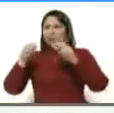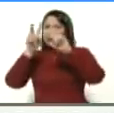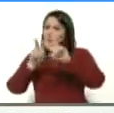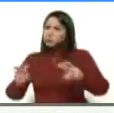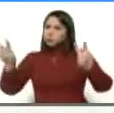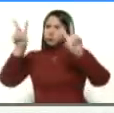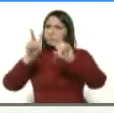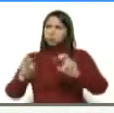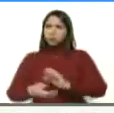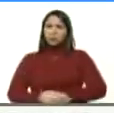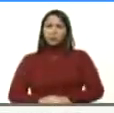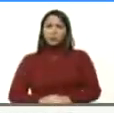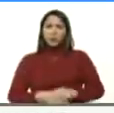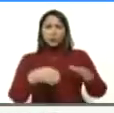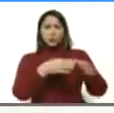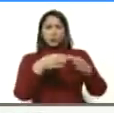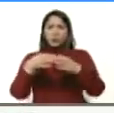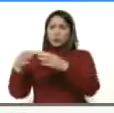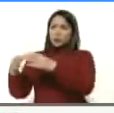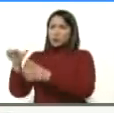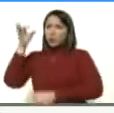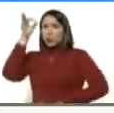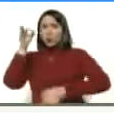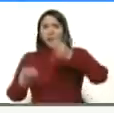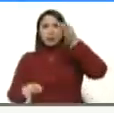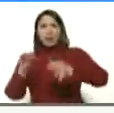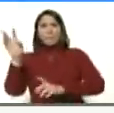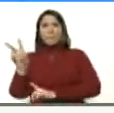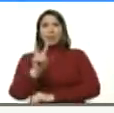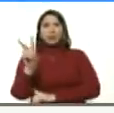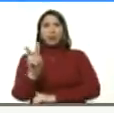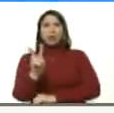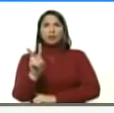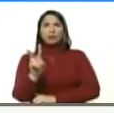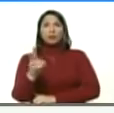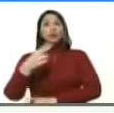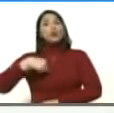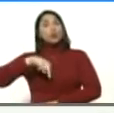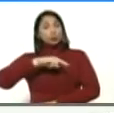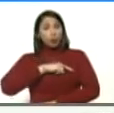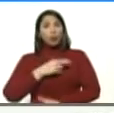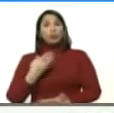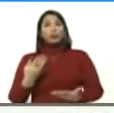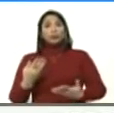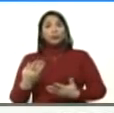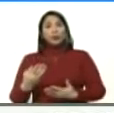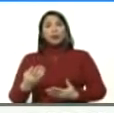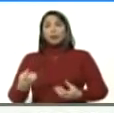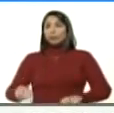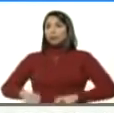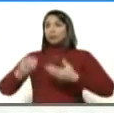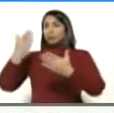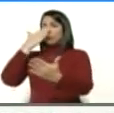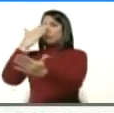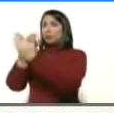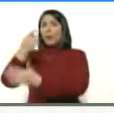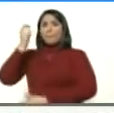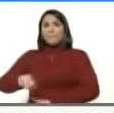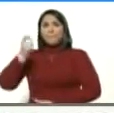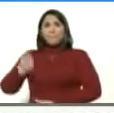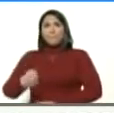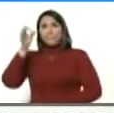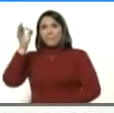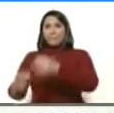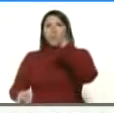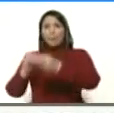investigación por los órganos judiciales venezolanos y nosotros llevaremos a la Corte Penal Internacional